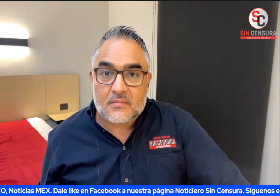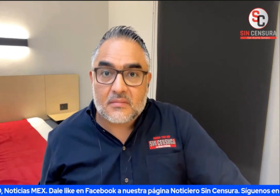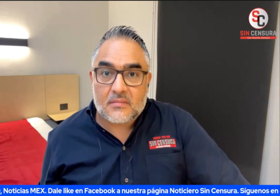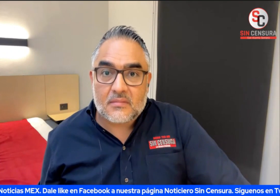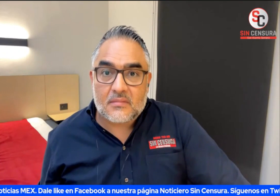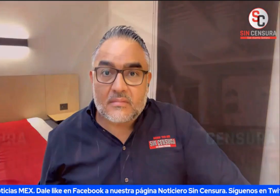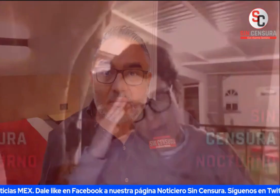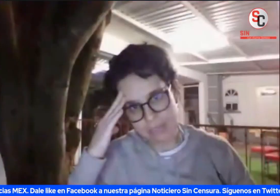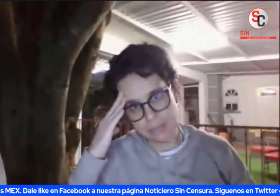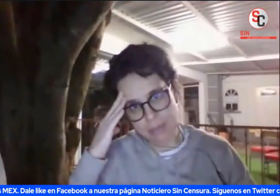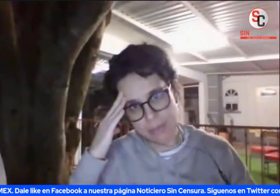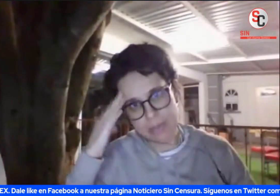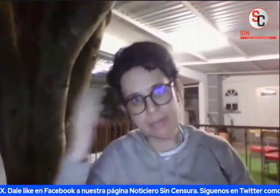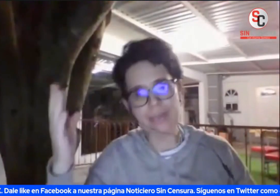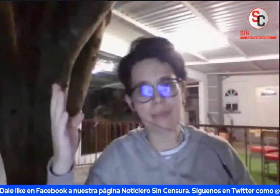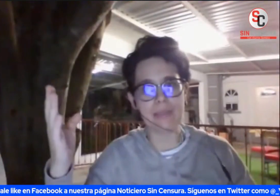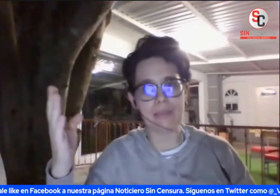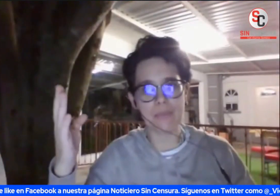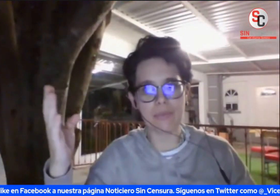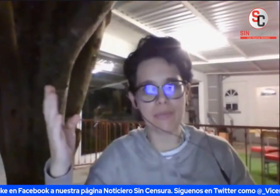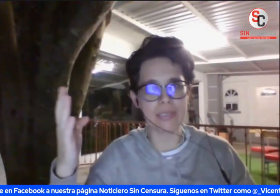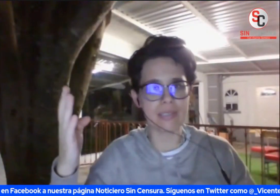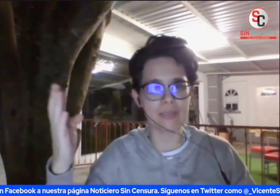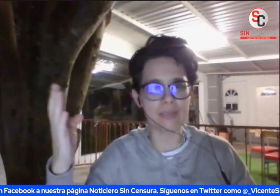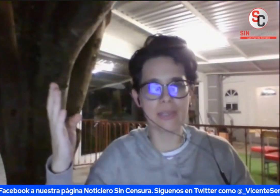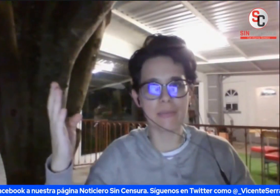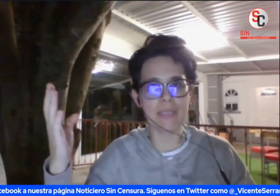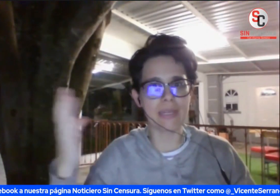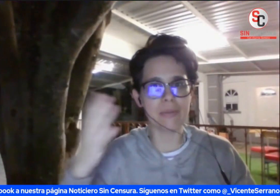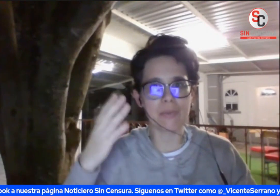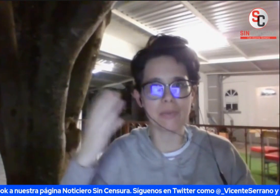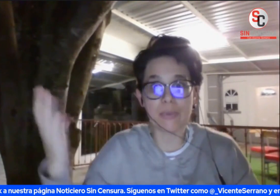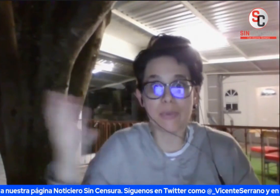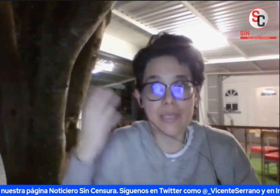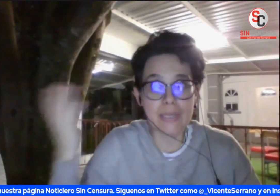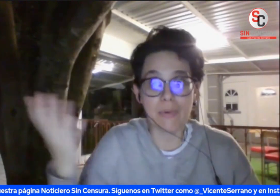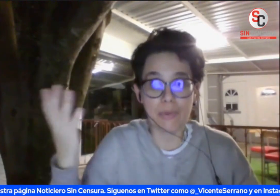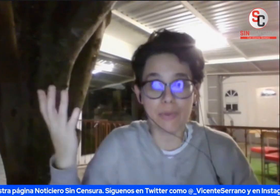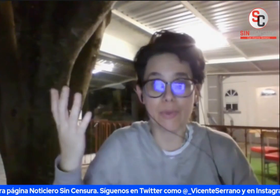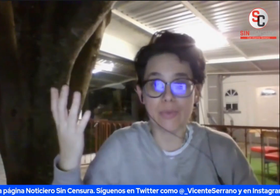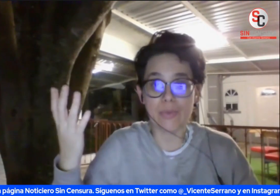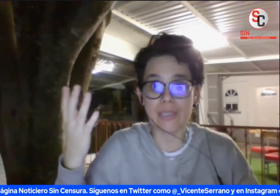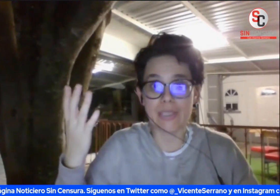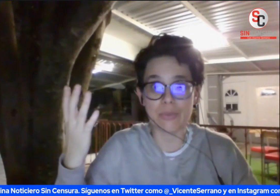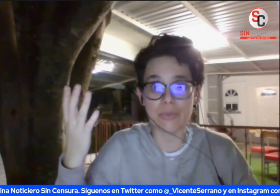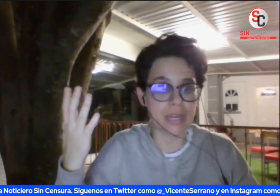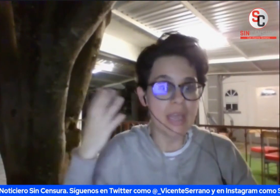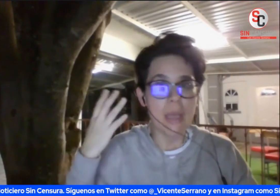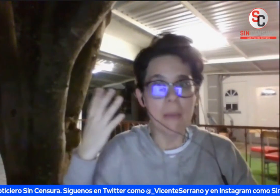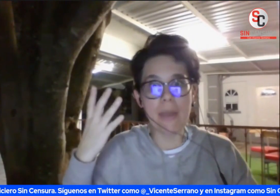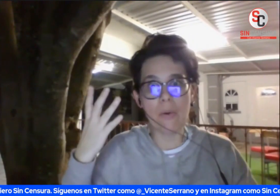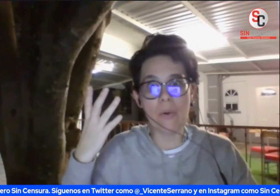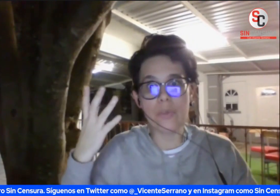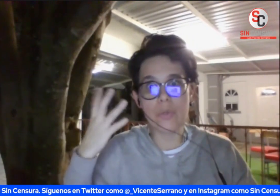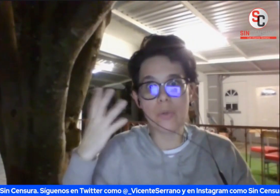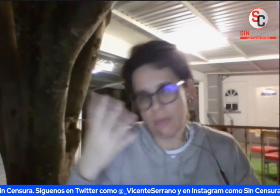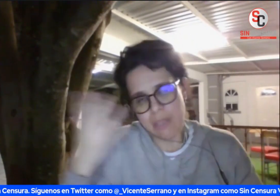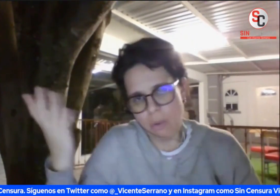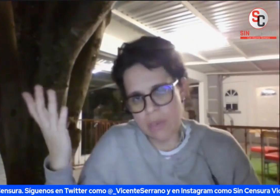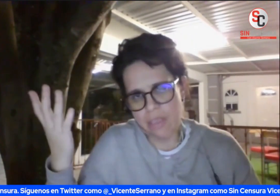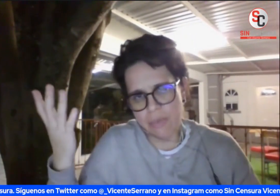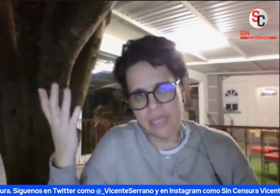Sí, caray, es una lástima, ¿no? En lugar de que le mandemos una felicitación al compañero, pues resultó que se volvió en todo este desorden. Pero